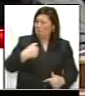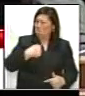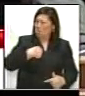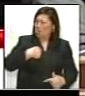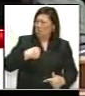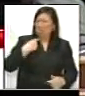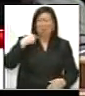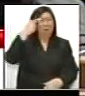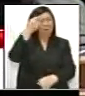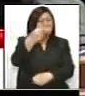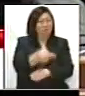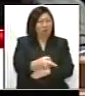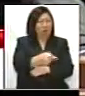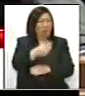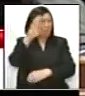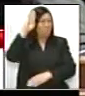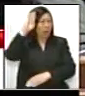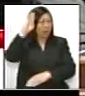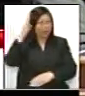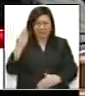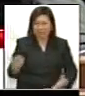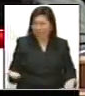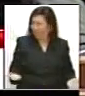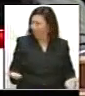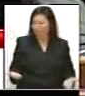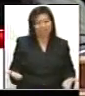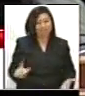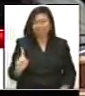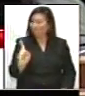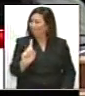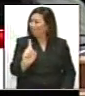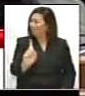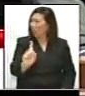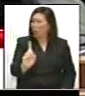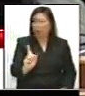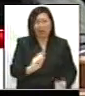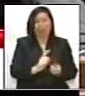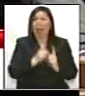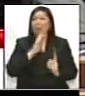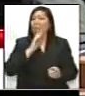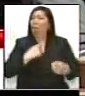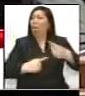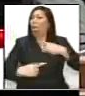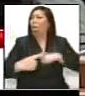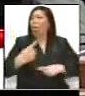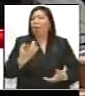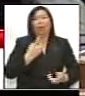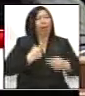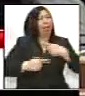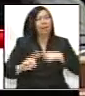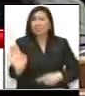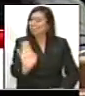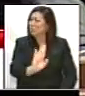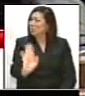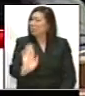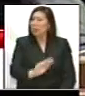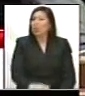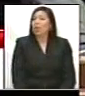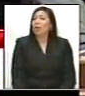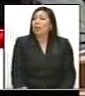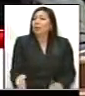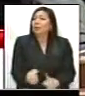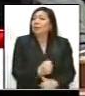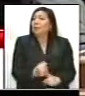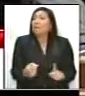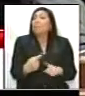vengo a agredir a las fuerzas policiales. No, pues, no cambien la versión, no cambien la torta. Hubo un